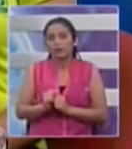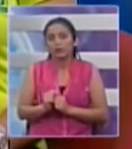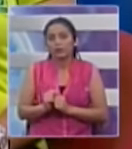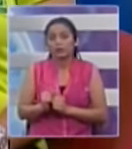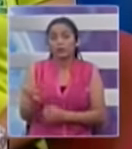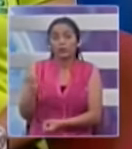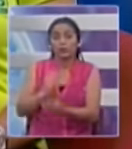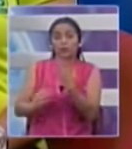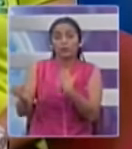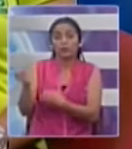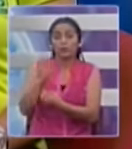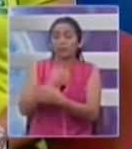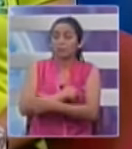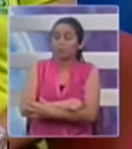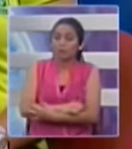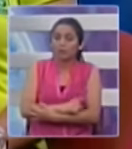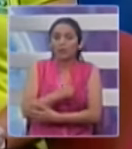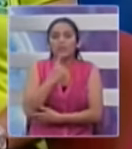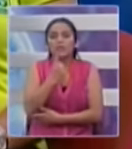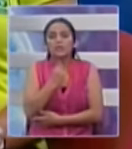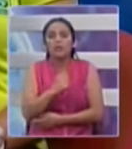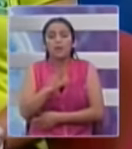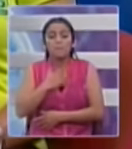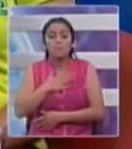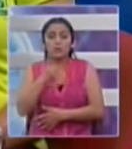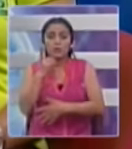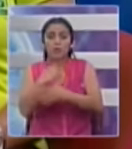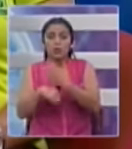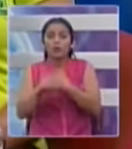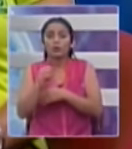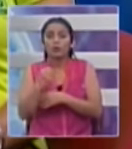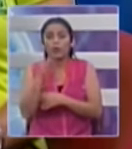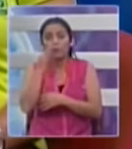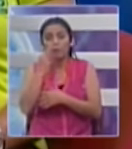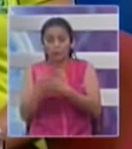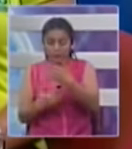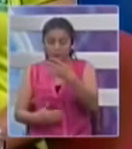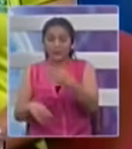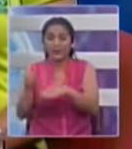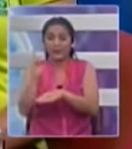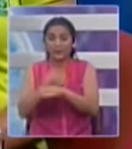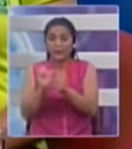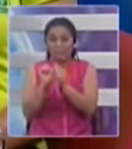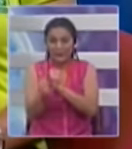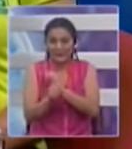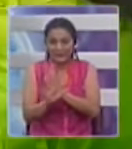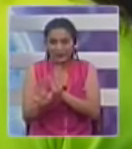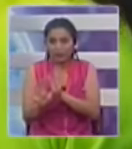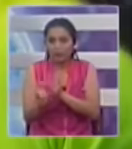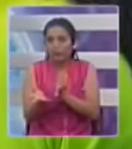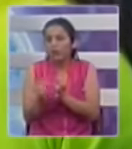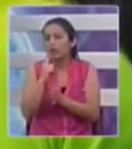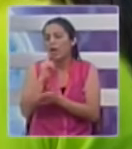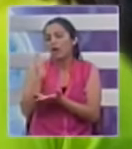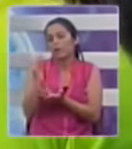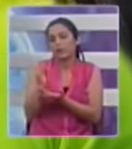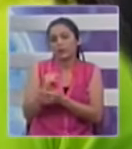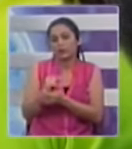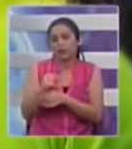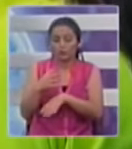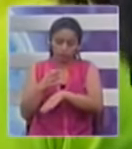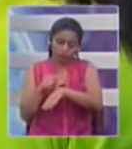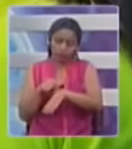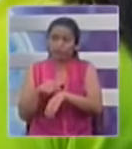el examen para estudiar medicina, pero le dicen que en 6 meses porque ahorita no hay cupo. Entonces, mayor